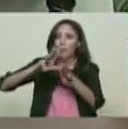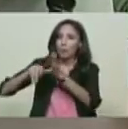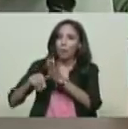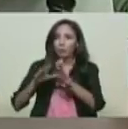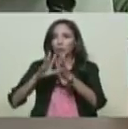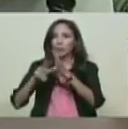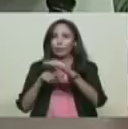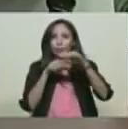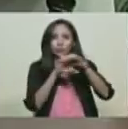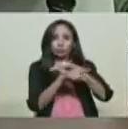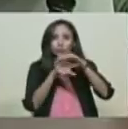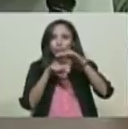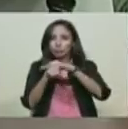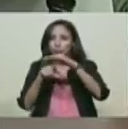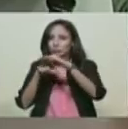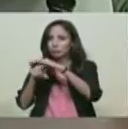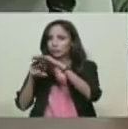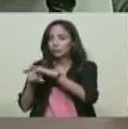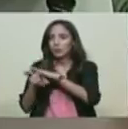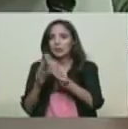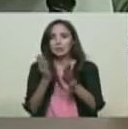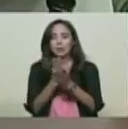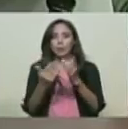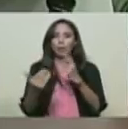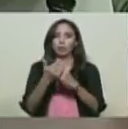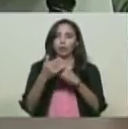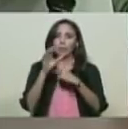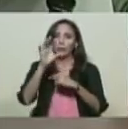por allá, y van haciéndole daño al país.